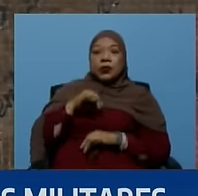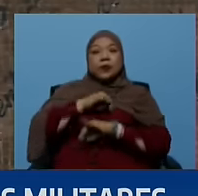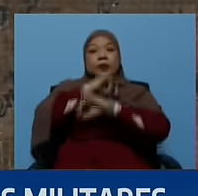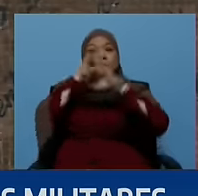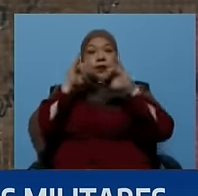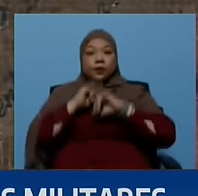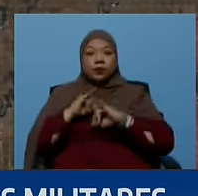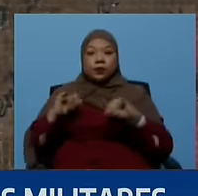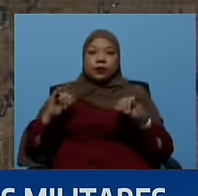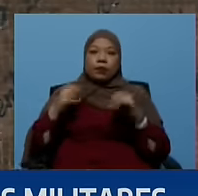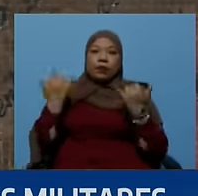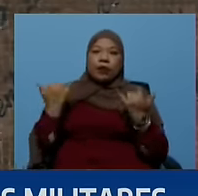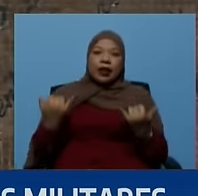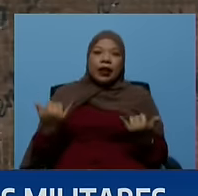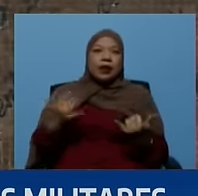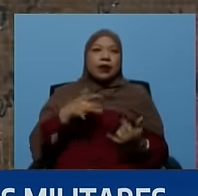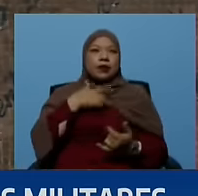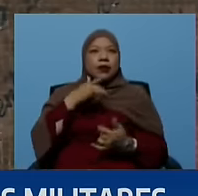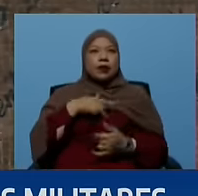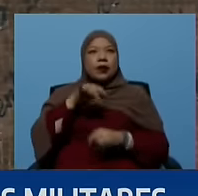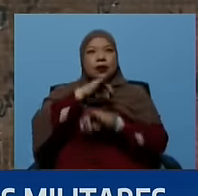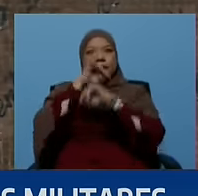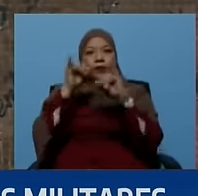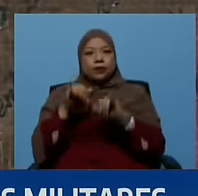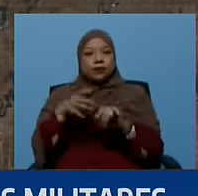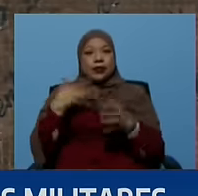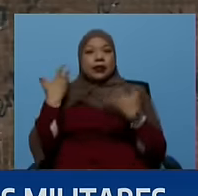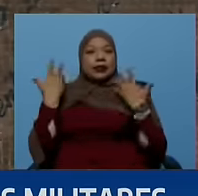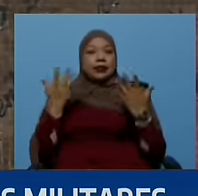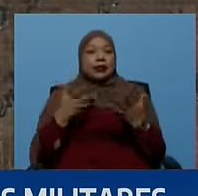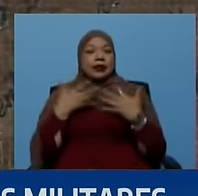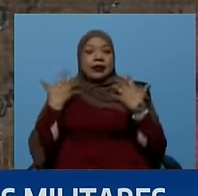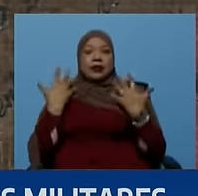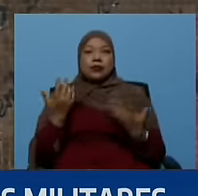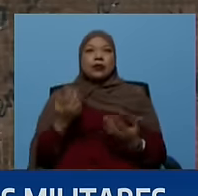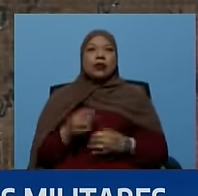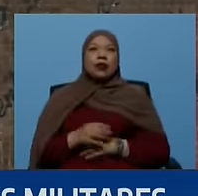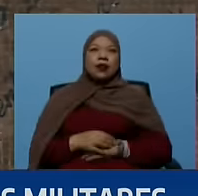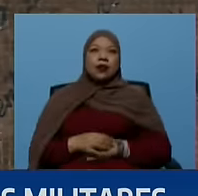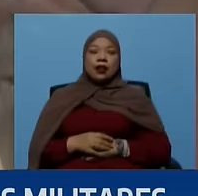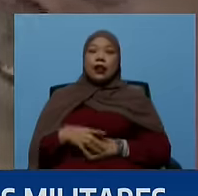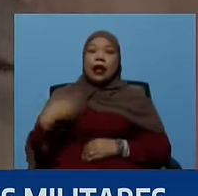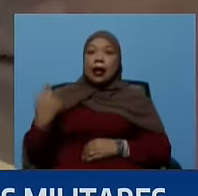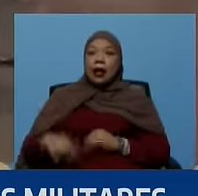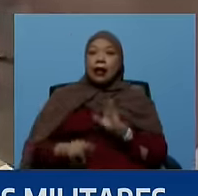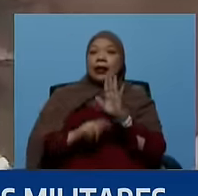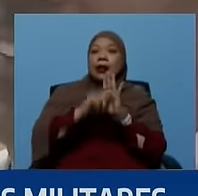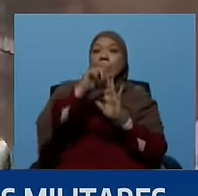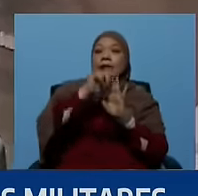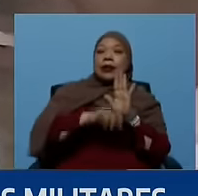y ahora estoy más emocionado todavía de es el calor que tengo debo tener la tensión